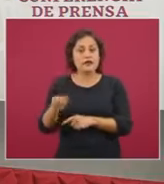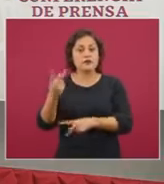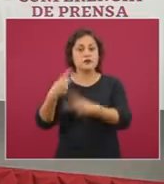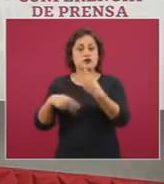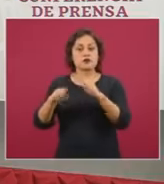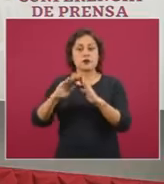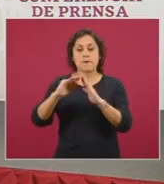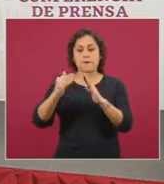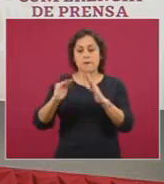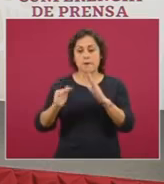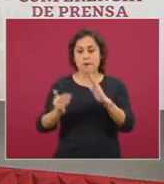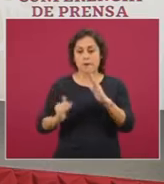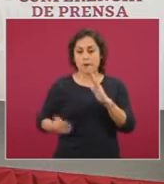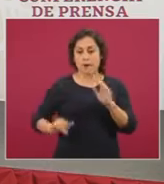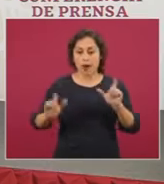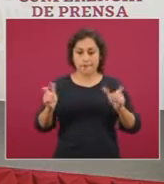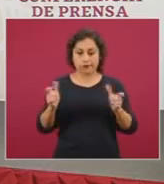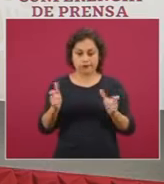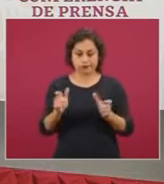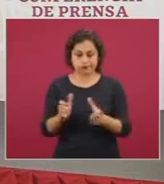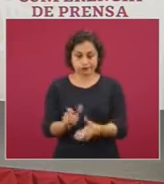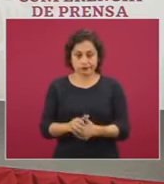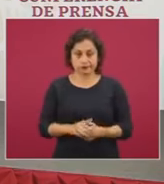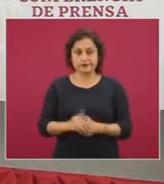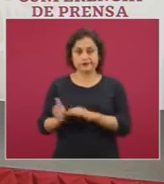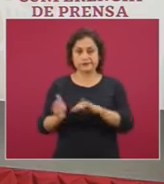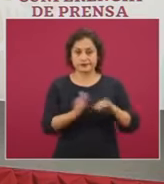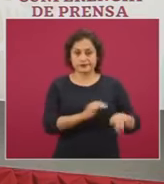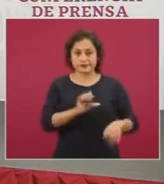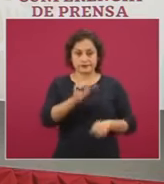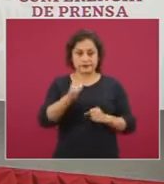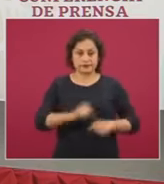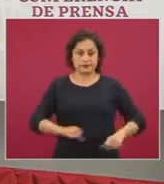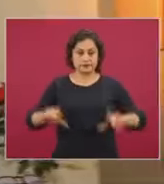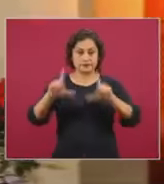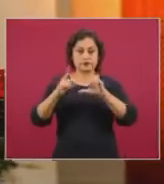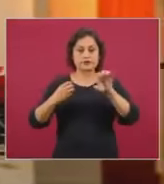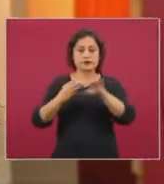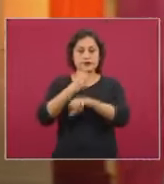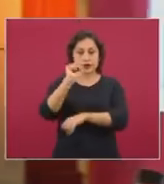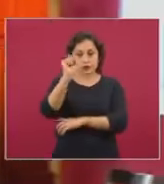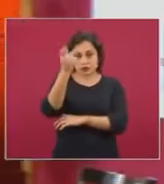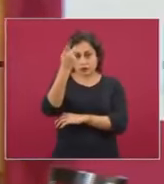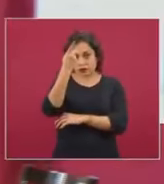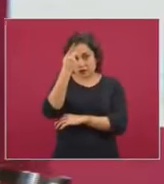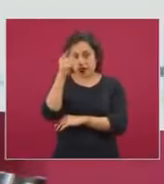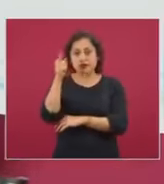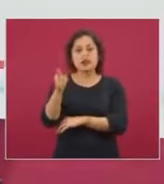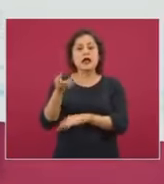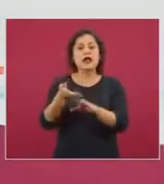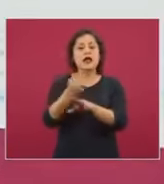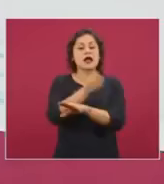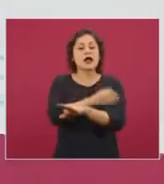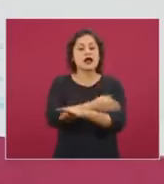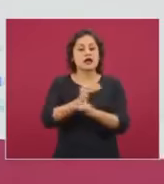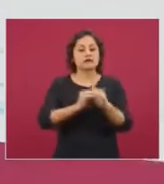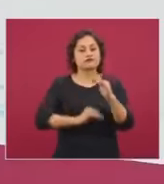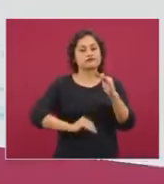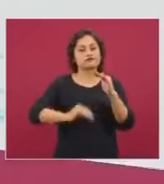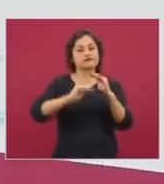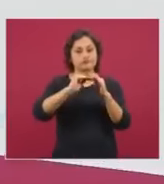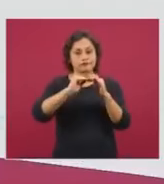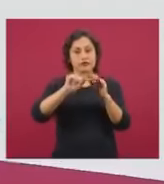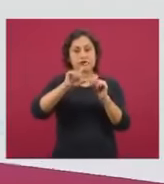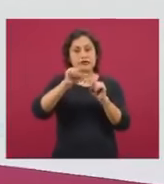prácticamente continuo. La siguiente. El estado de San Luis Potosí tuvo un ascenso importante y en las